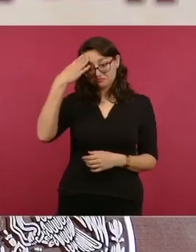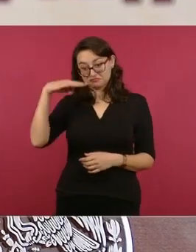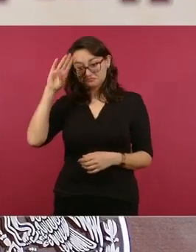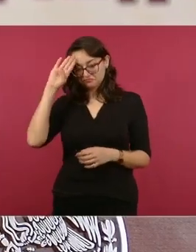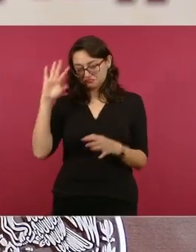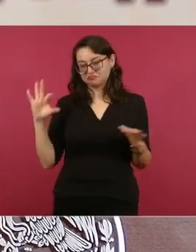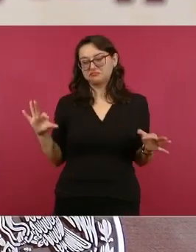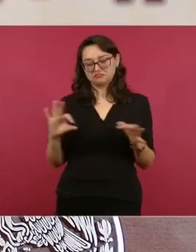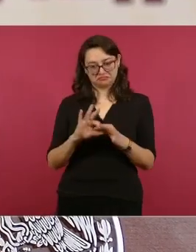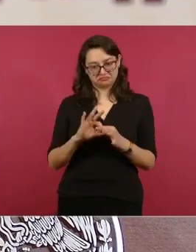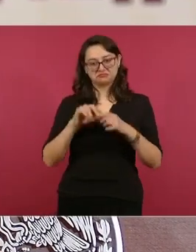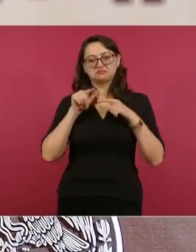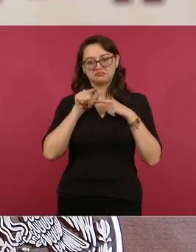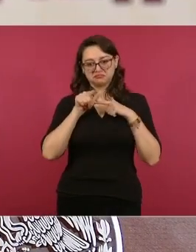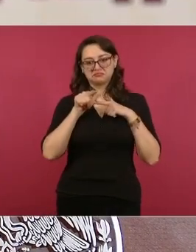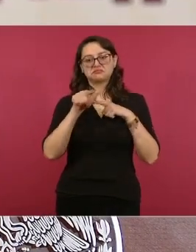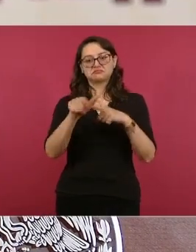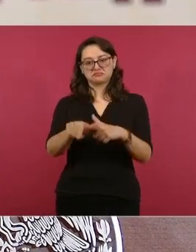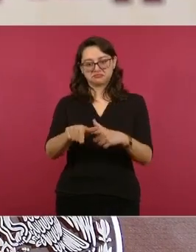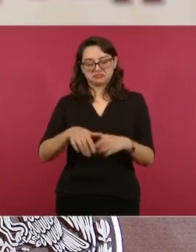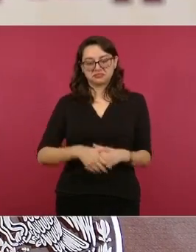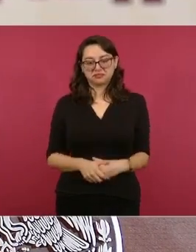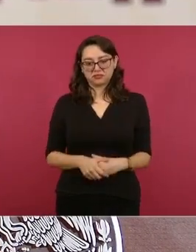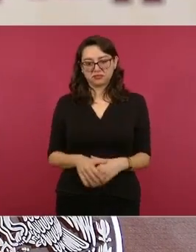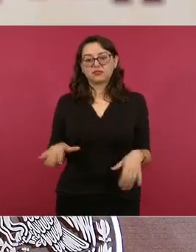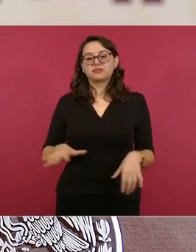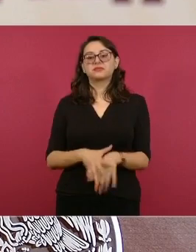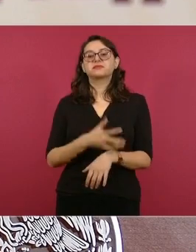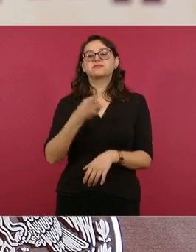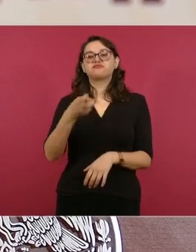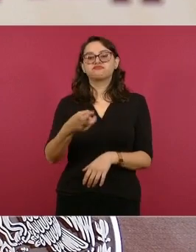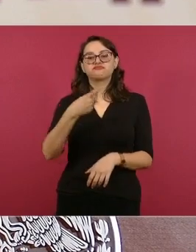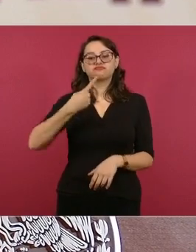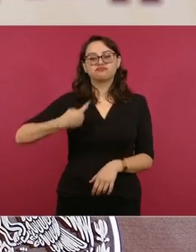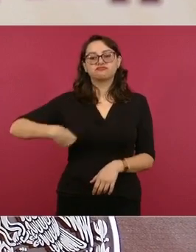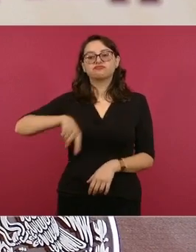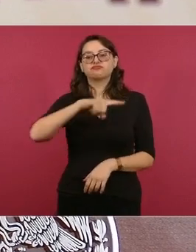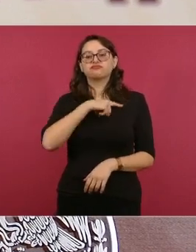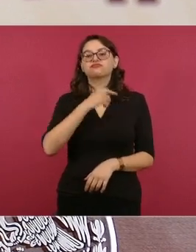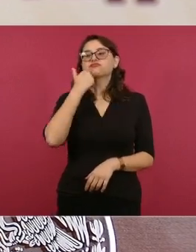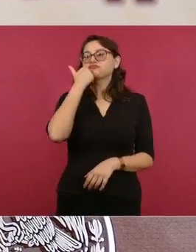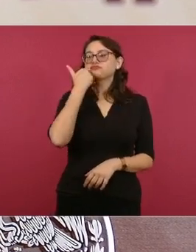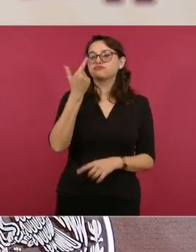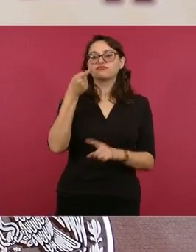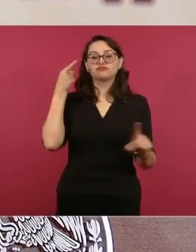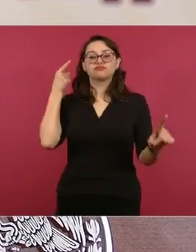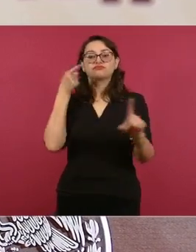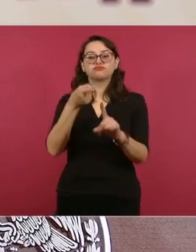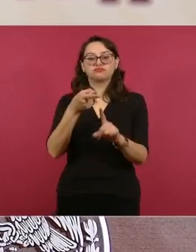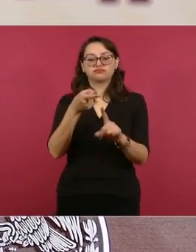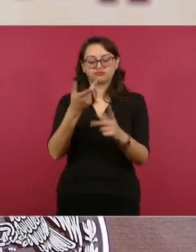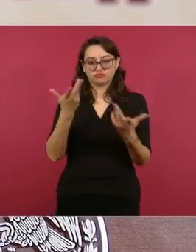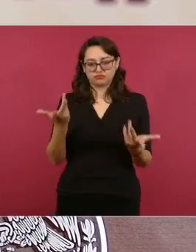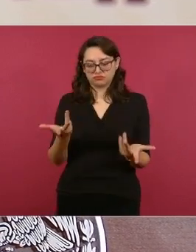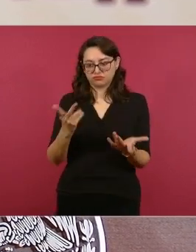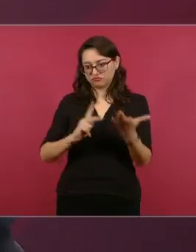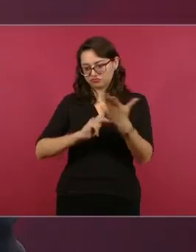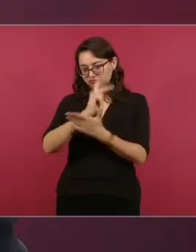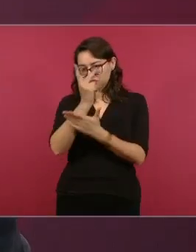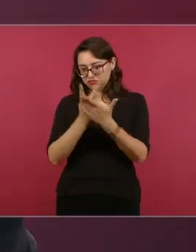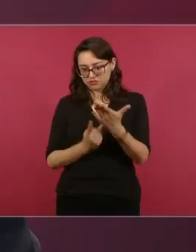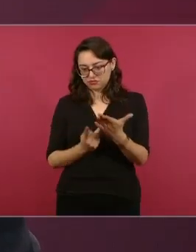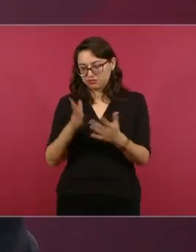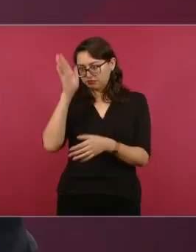ahora en nuestro país tiene la intención de que podamos establecer la ampliación de